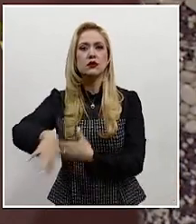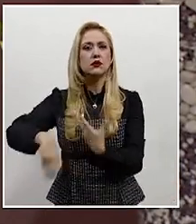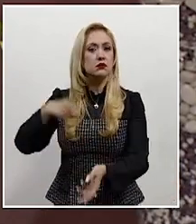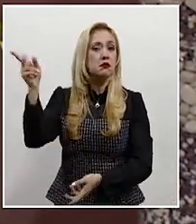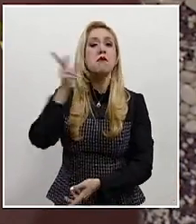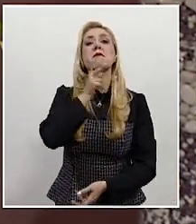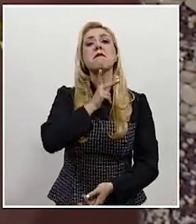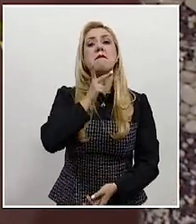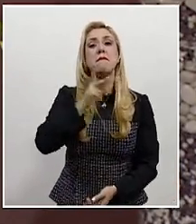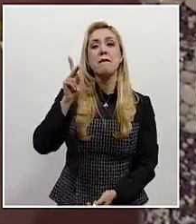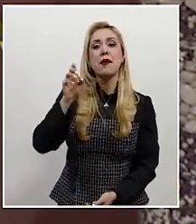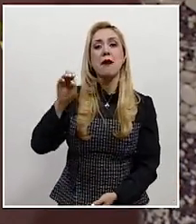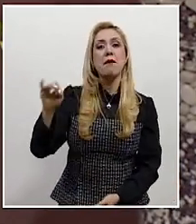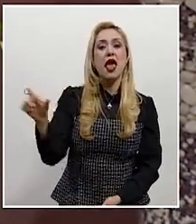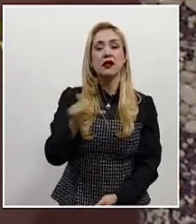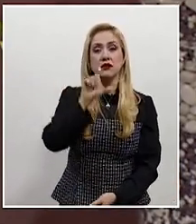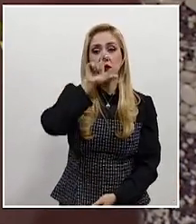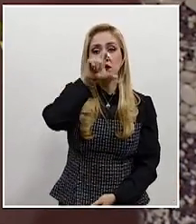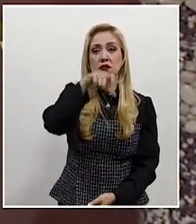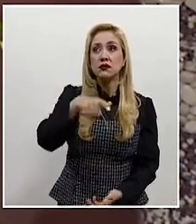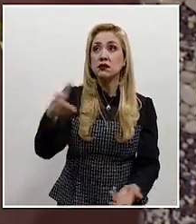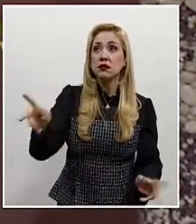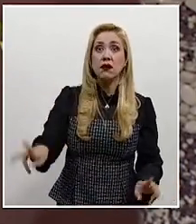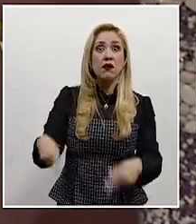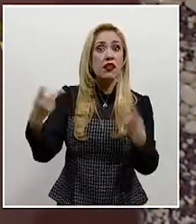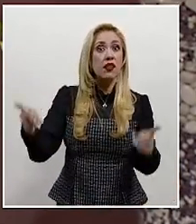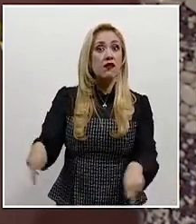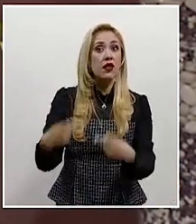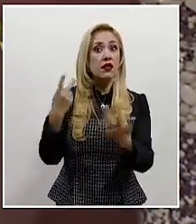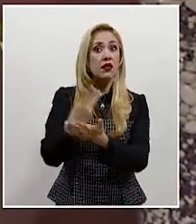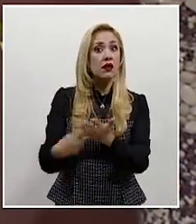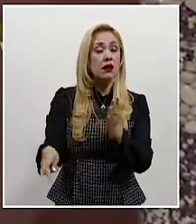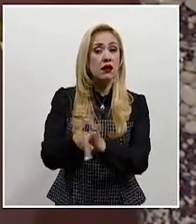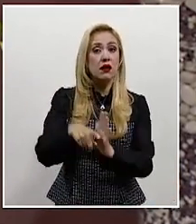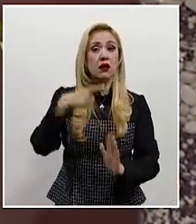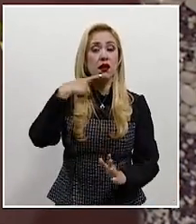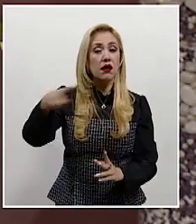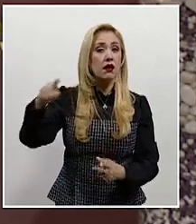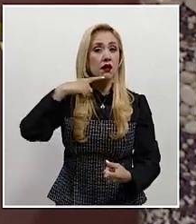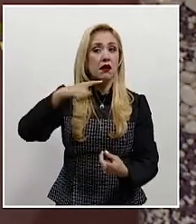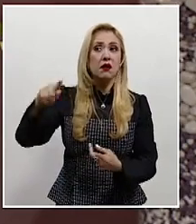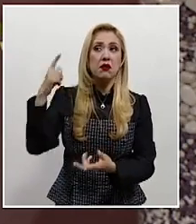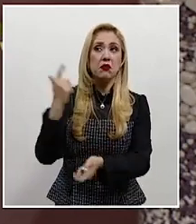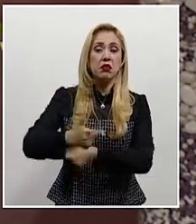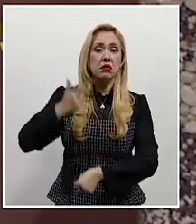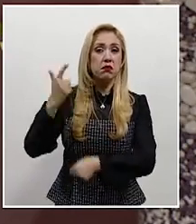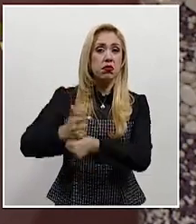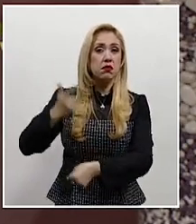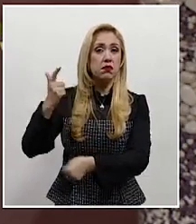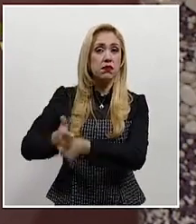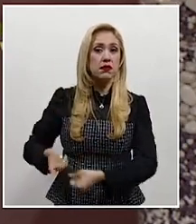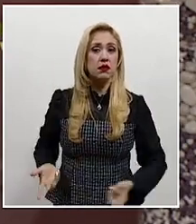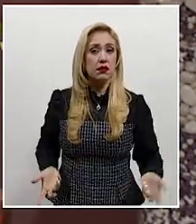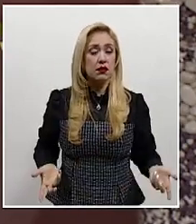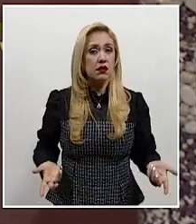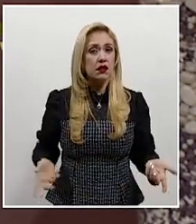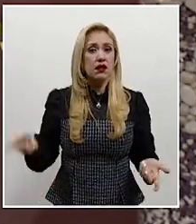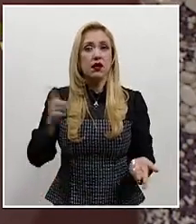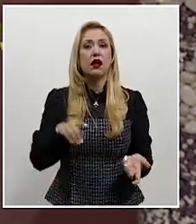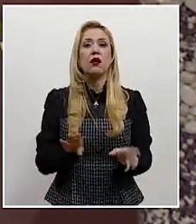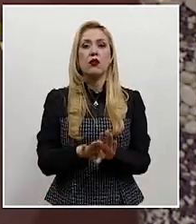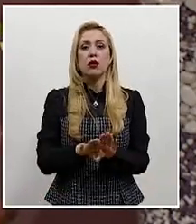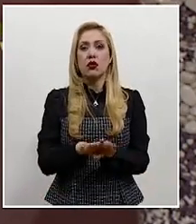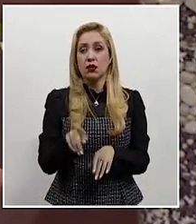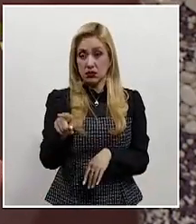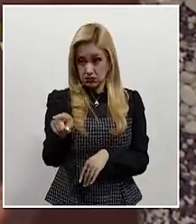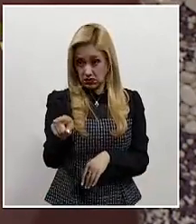Mexicanos, donde al final de cuentas se venden hasta las fichas, denuncias sobre los mismos, condiciones de chantaje a